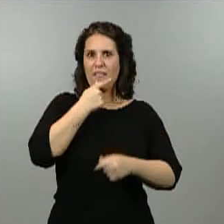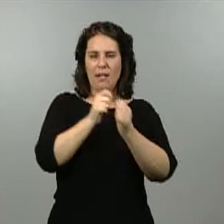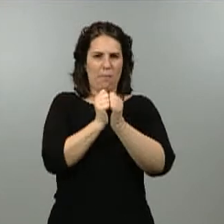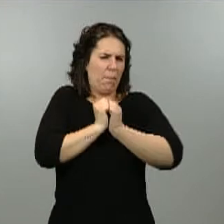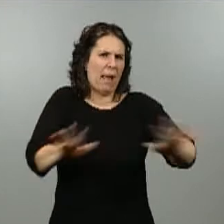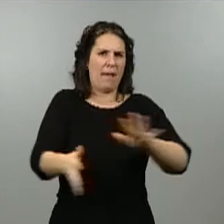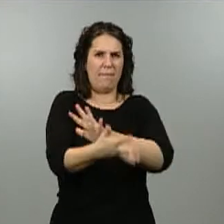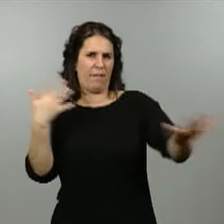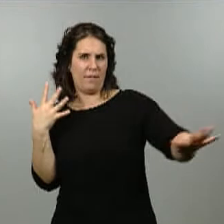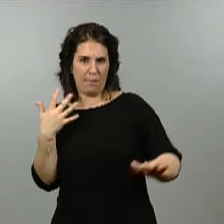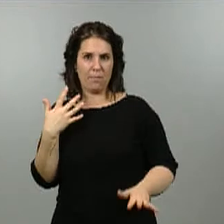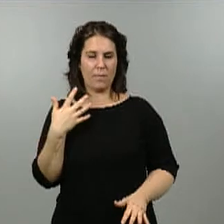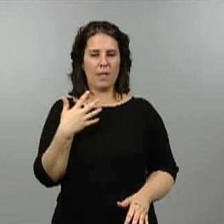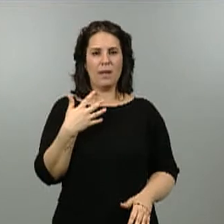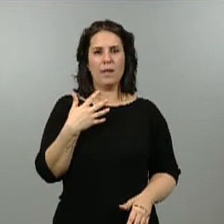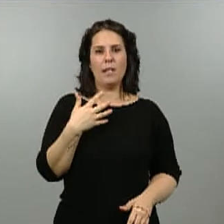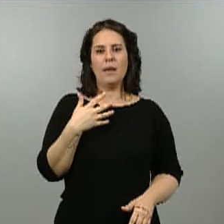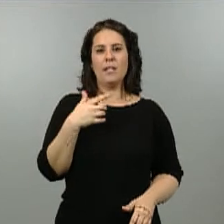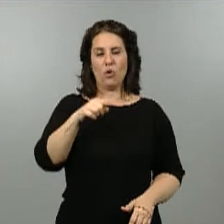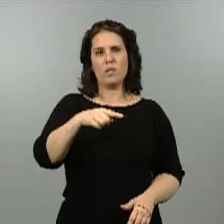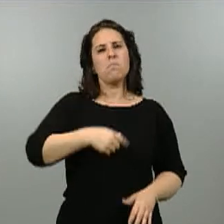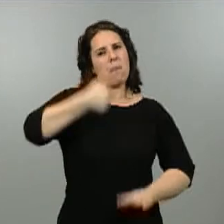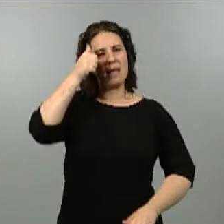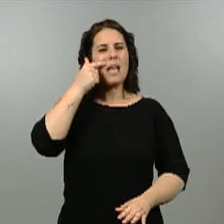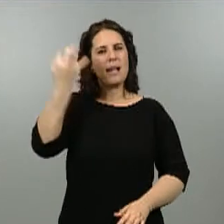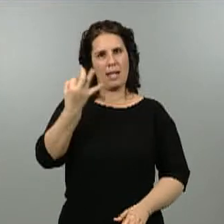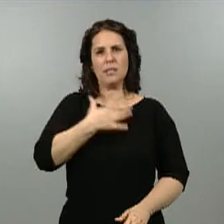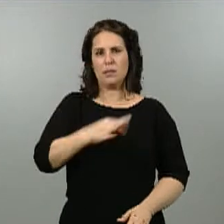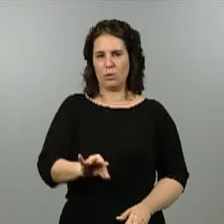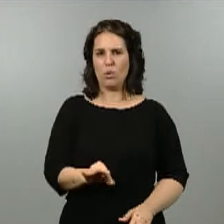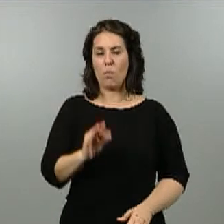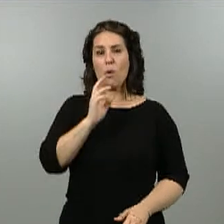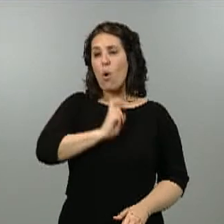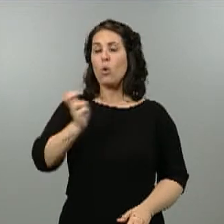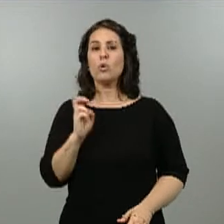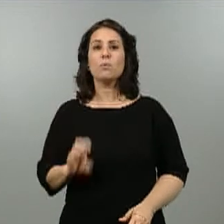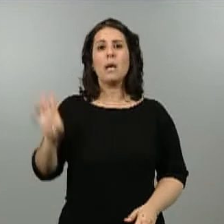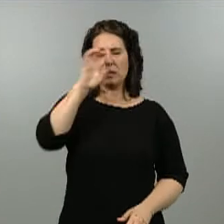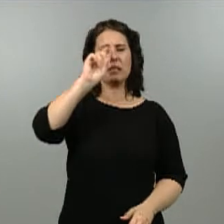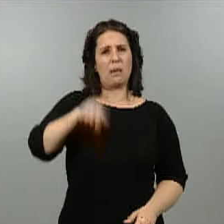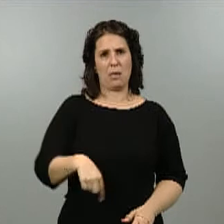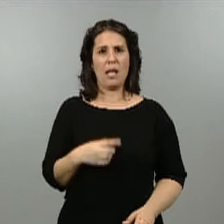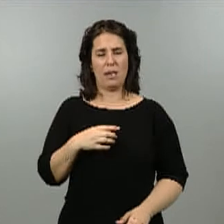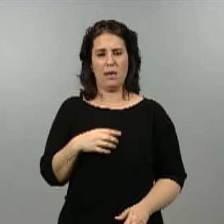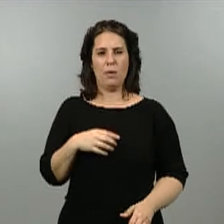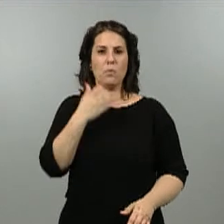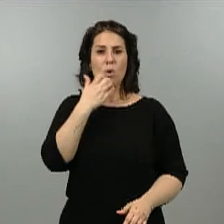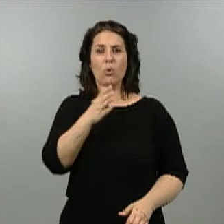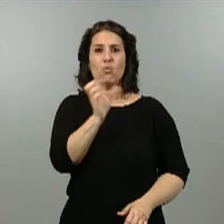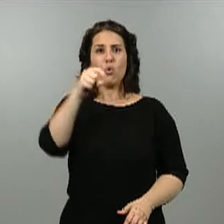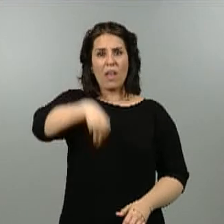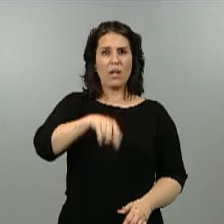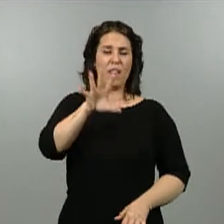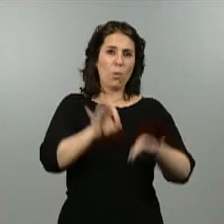puede existir un mayor riesgo de transmisión. Pero luego hay otros países en los que también lo puede haber. Sudáfrica tiene incrementos del 5%, Egipto del